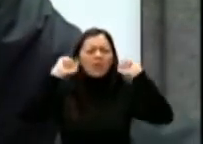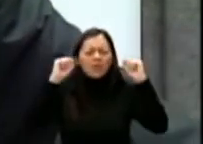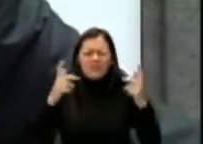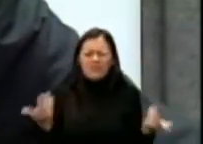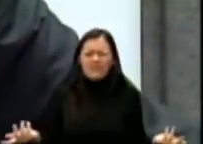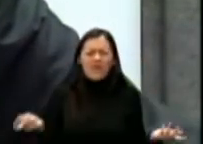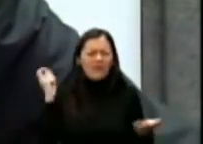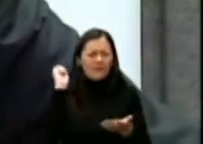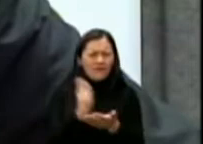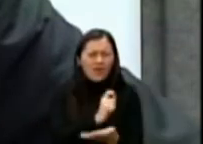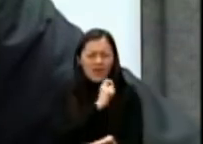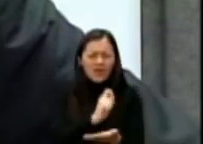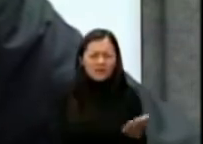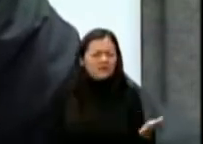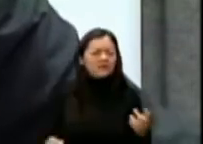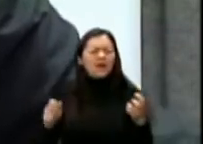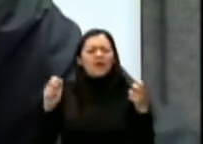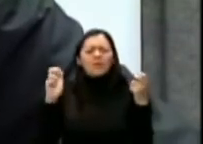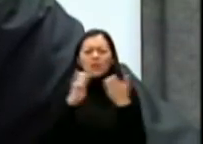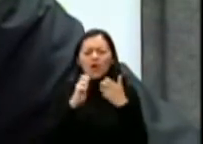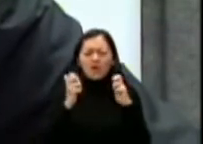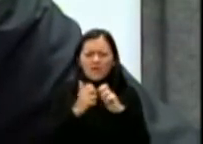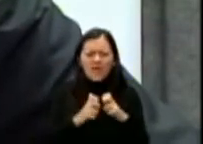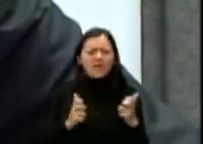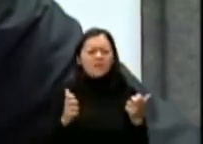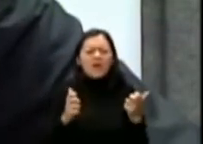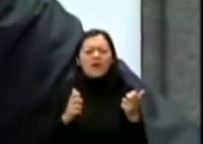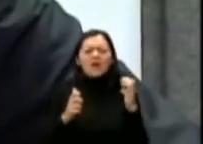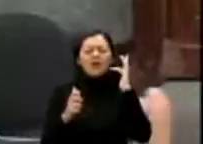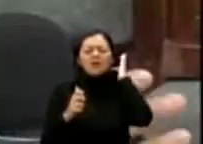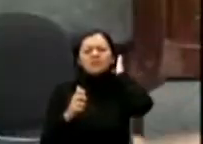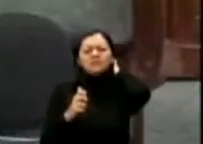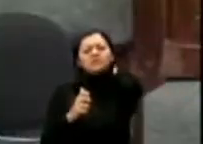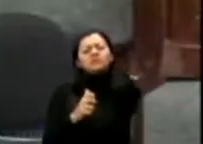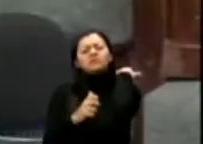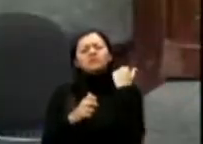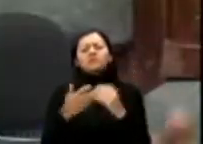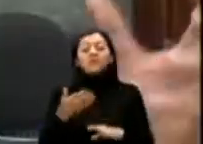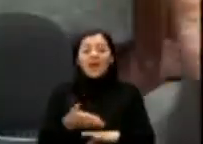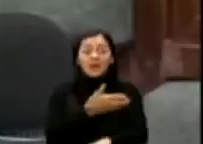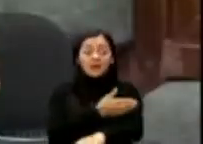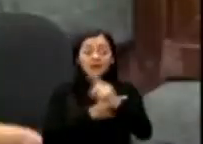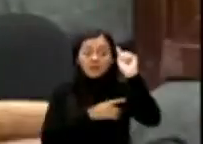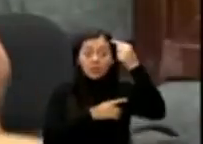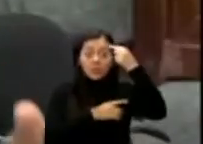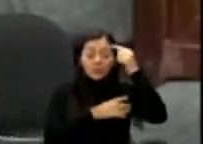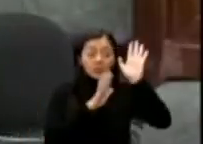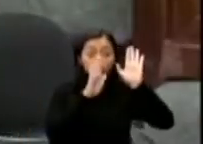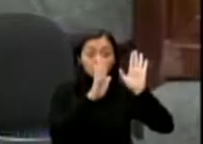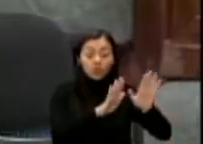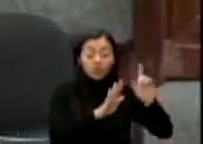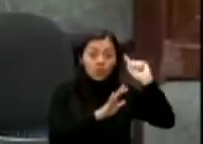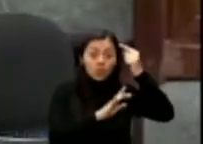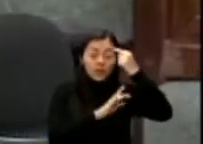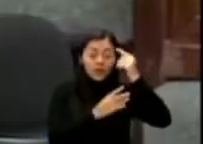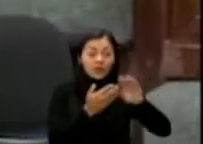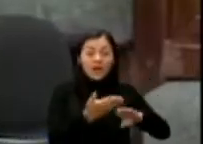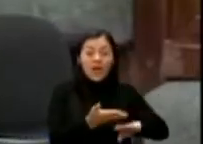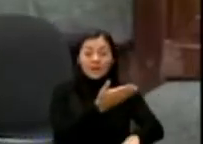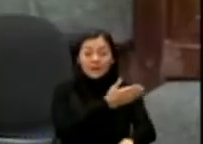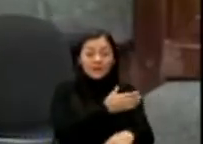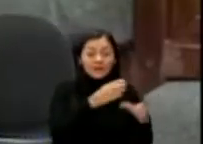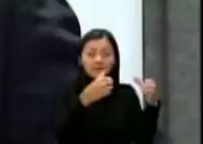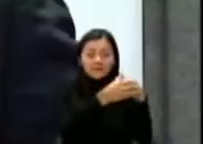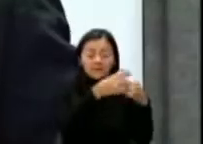de acciones de fuerza dádiva no sólo de los gobiernos locales sino también de los gobiernos centrales de aquellas épocas a